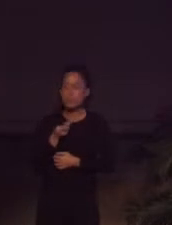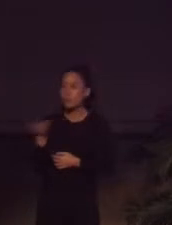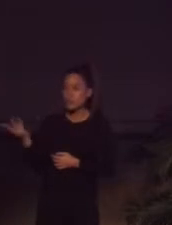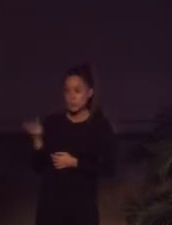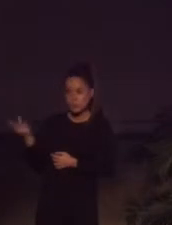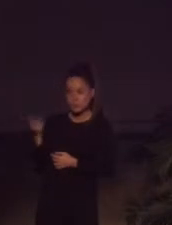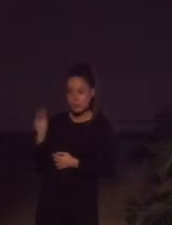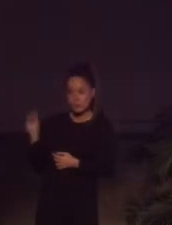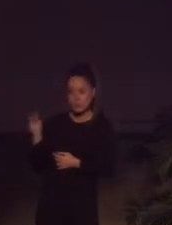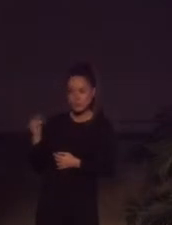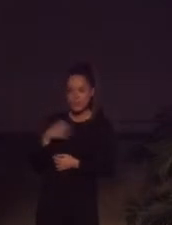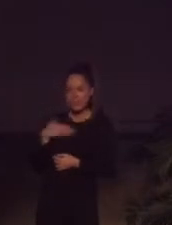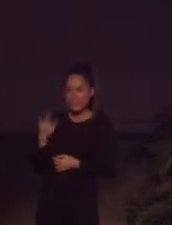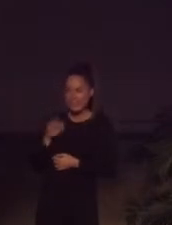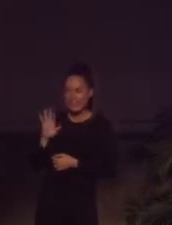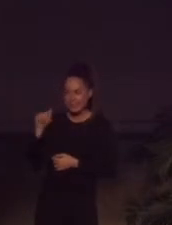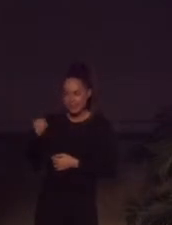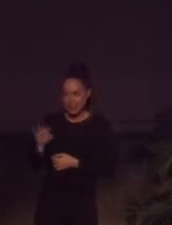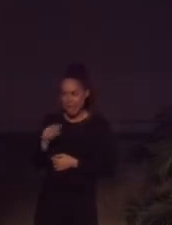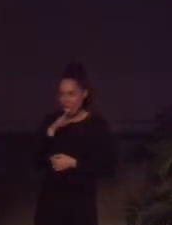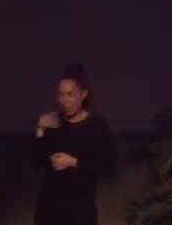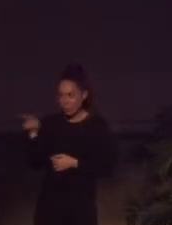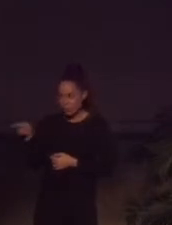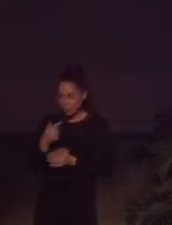sé si Irene vas a hablar tú, ¿no?